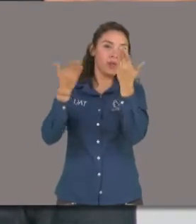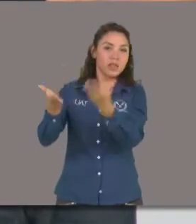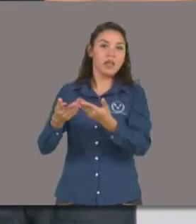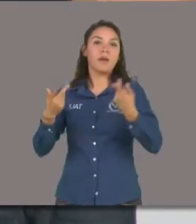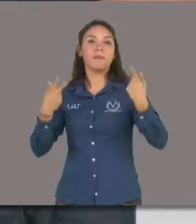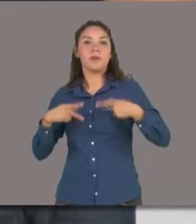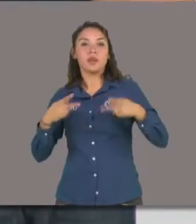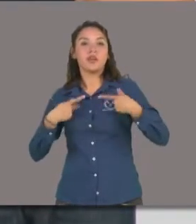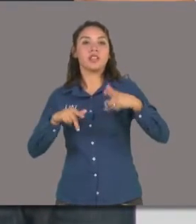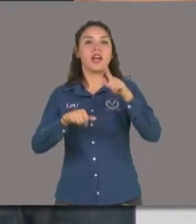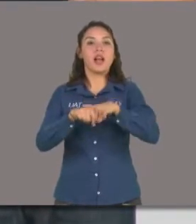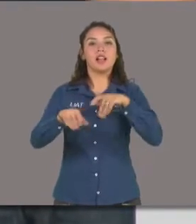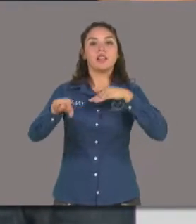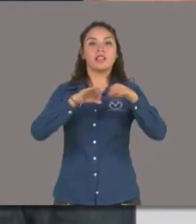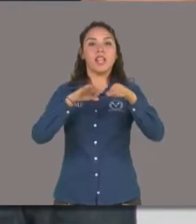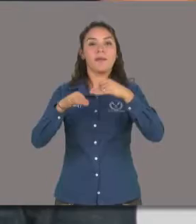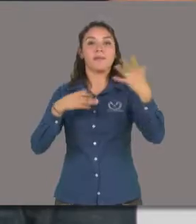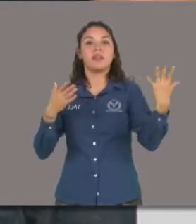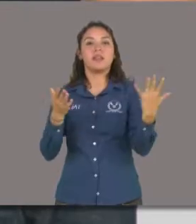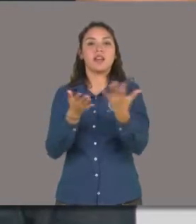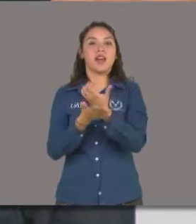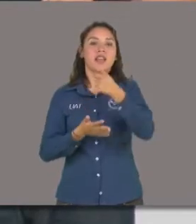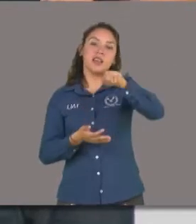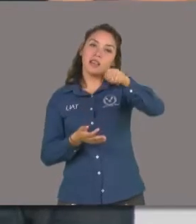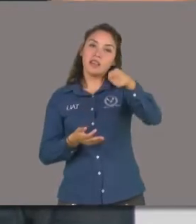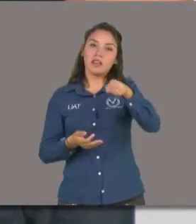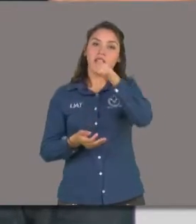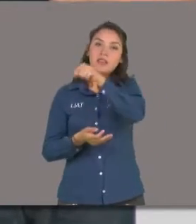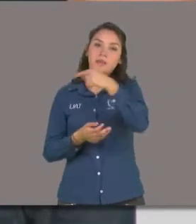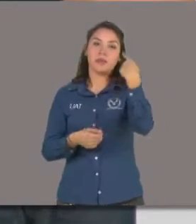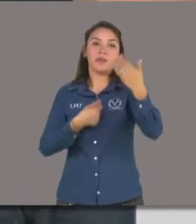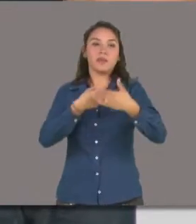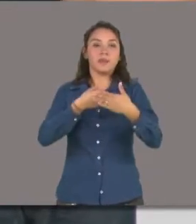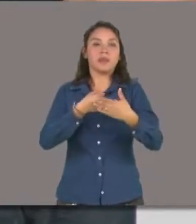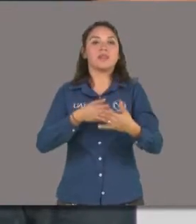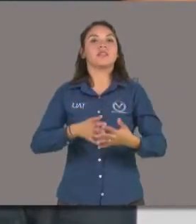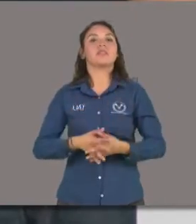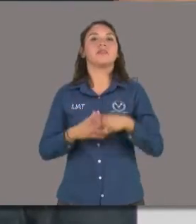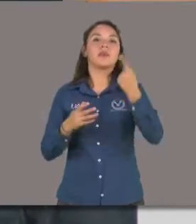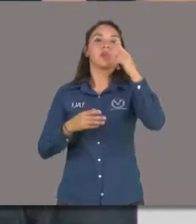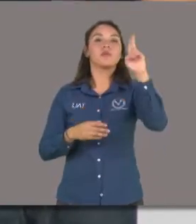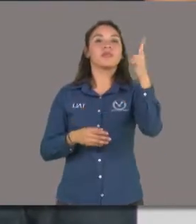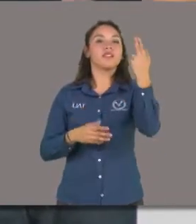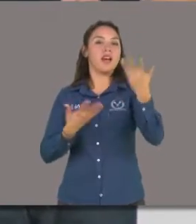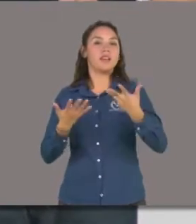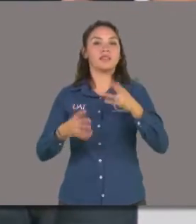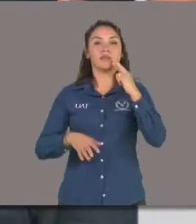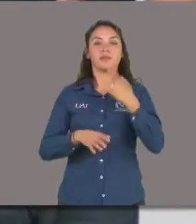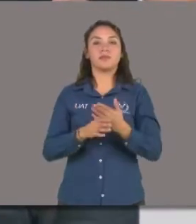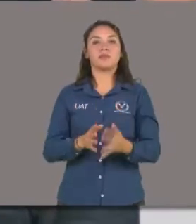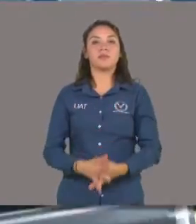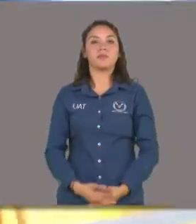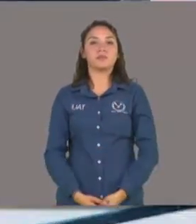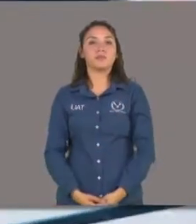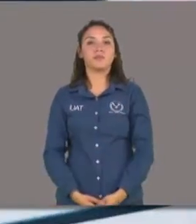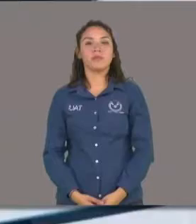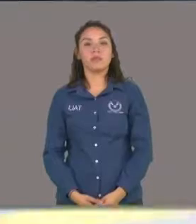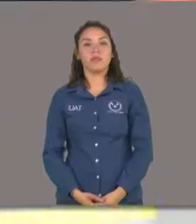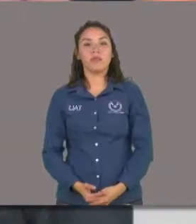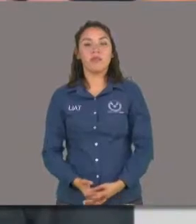reconocimiento a los trabajadores porque a través de su labor contribuyen en la misión educativa de la Universidad Autónoma de Tamaulipas.